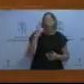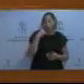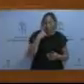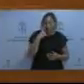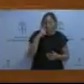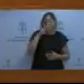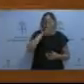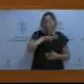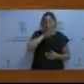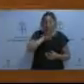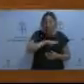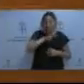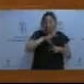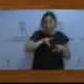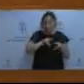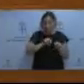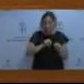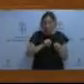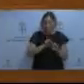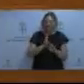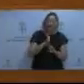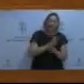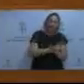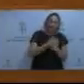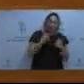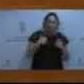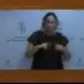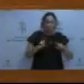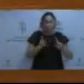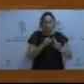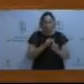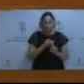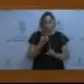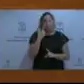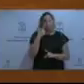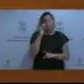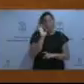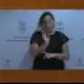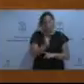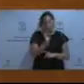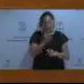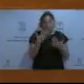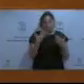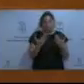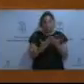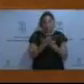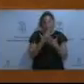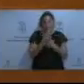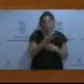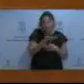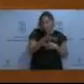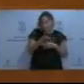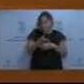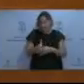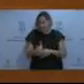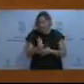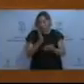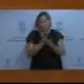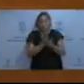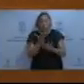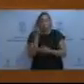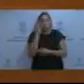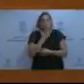trimestre lo pueden tener. Y de estarlo, también es cierto que con 10 días de retraso desde el inicio del curso escolar. No estaba muy